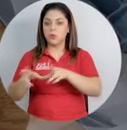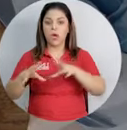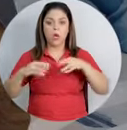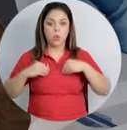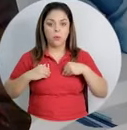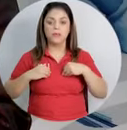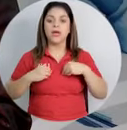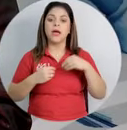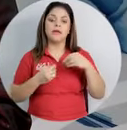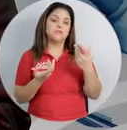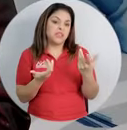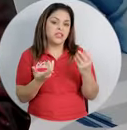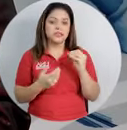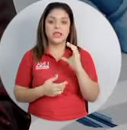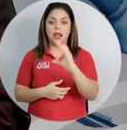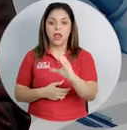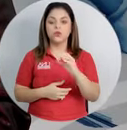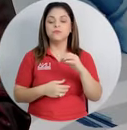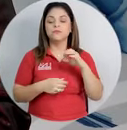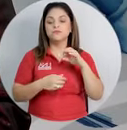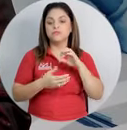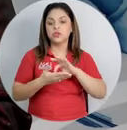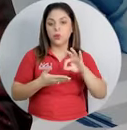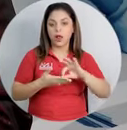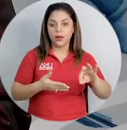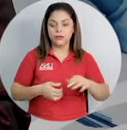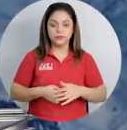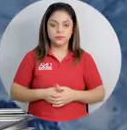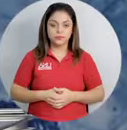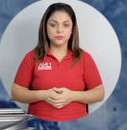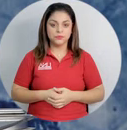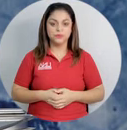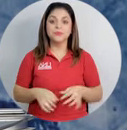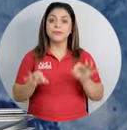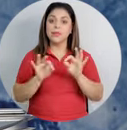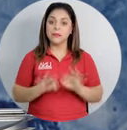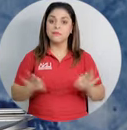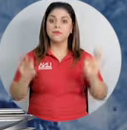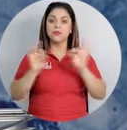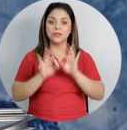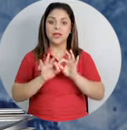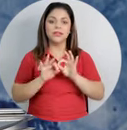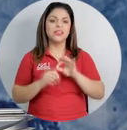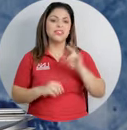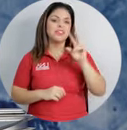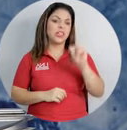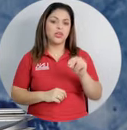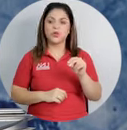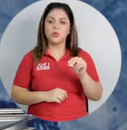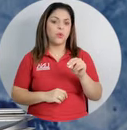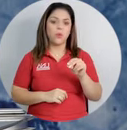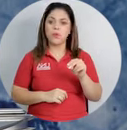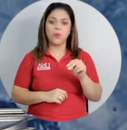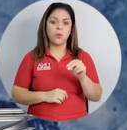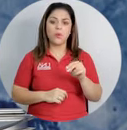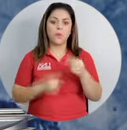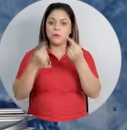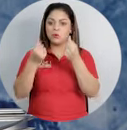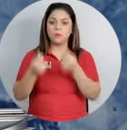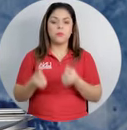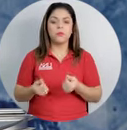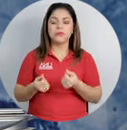esquema del ahorro escolar. Sí, lo importante es no llegar al punto de tener el presupuesto familiar